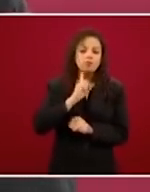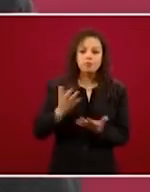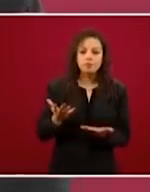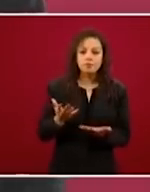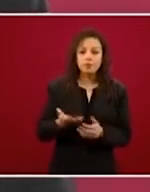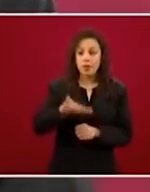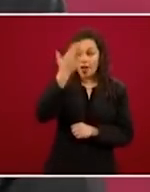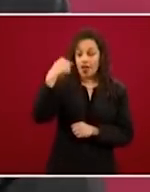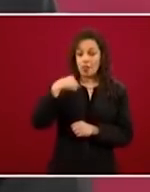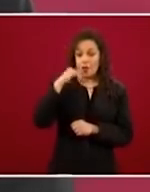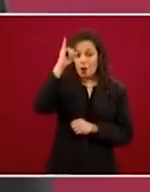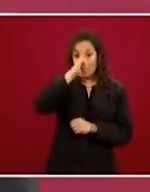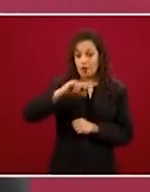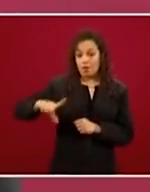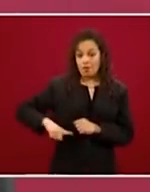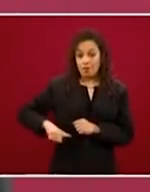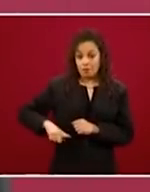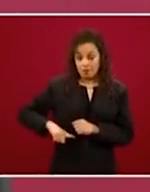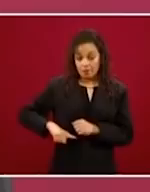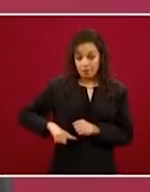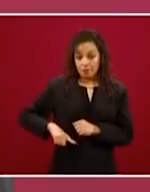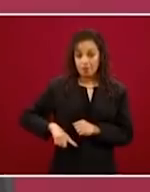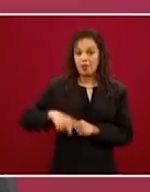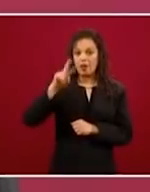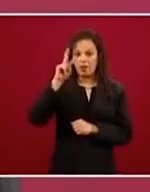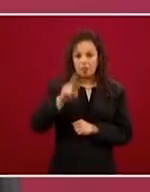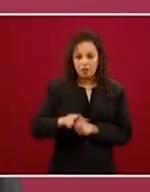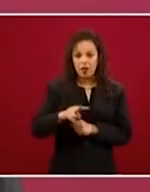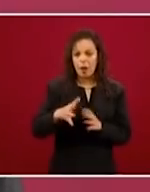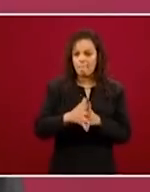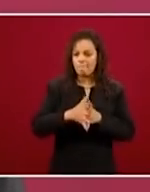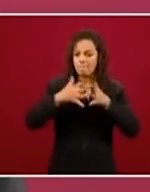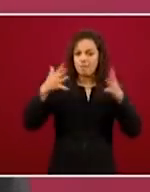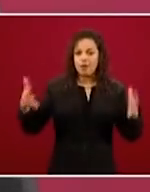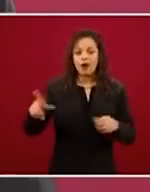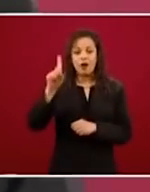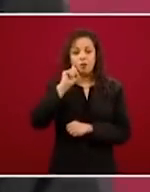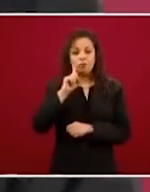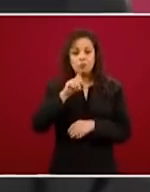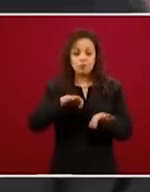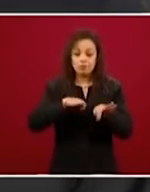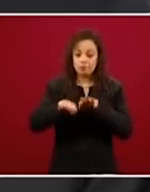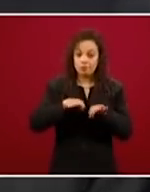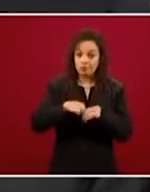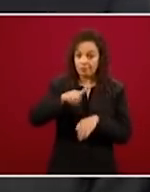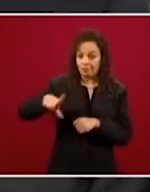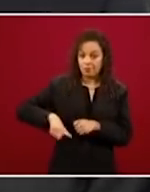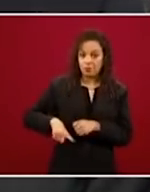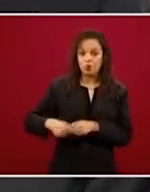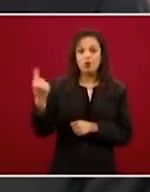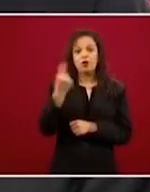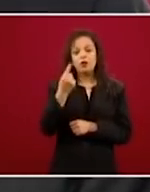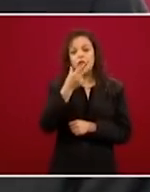eran más las mujeres del gabinete que los hombres